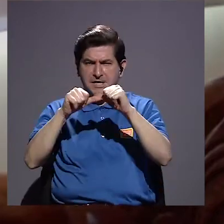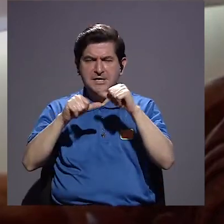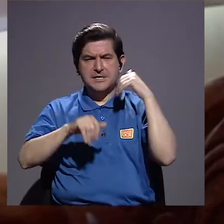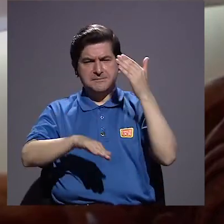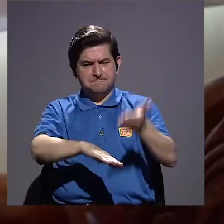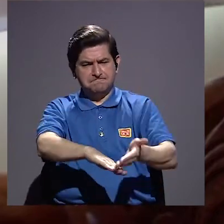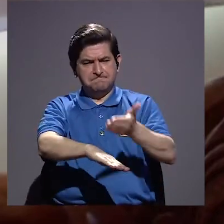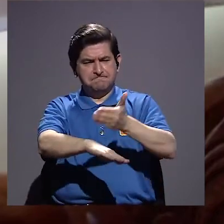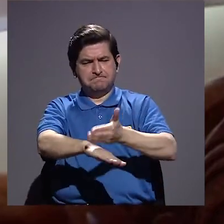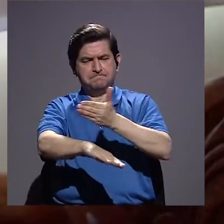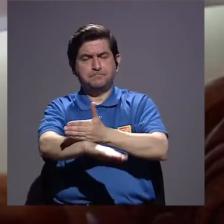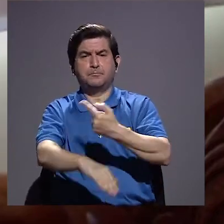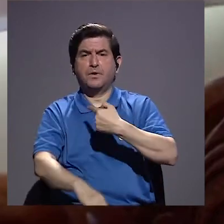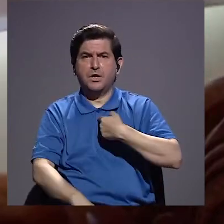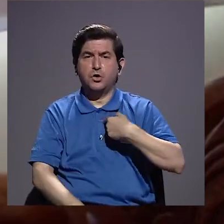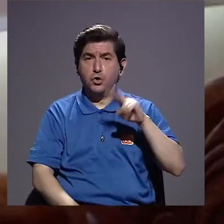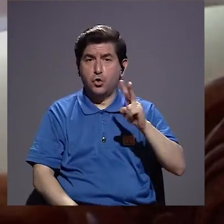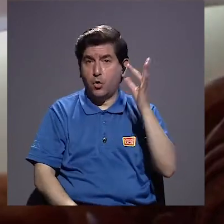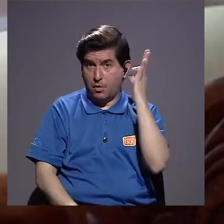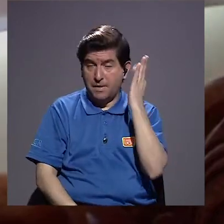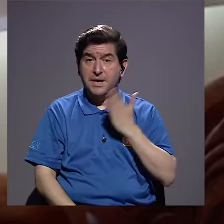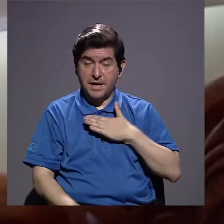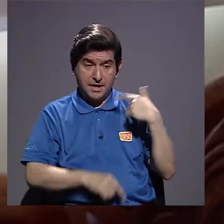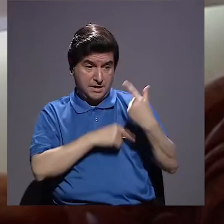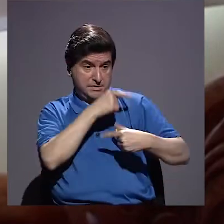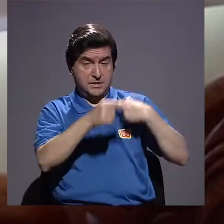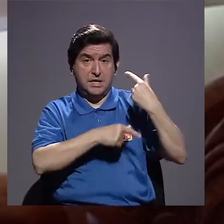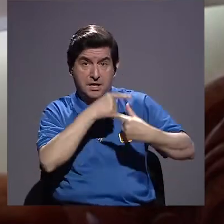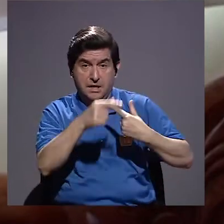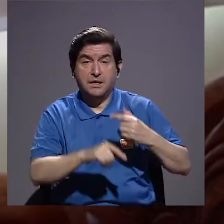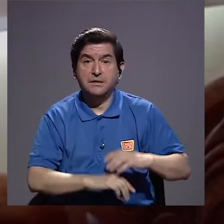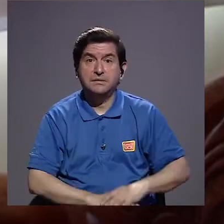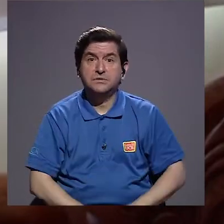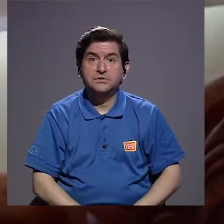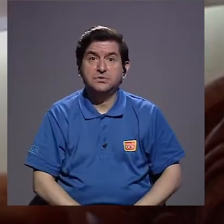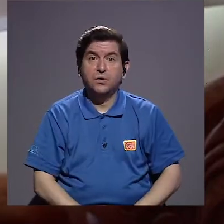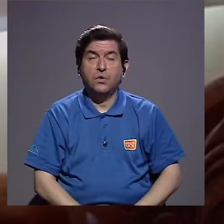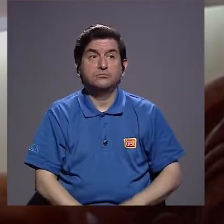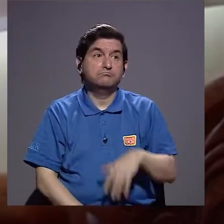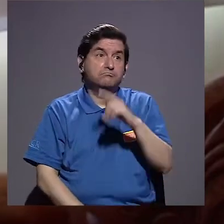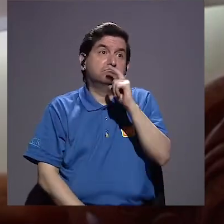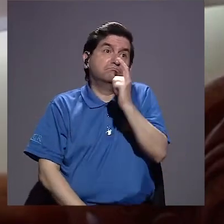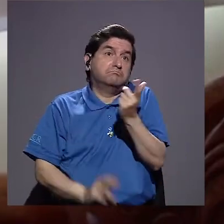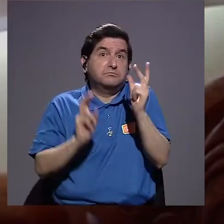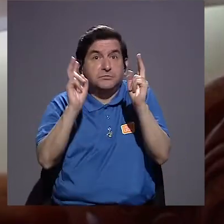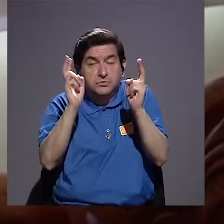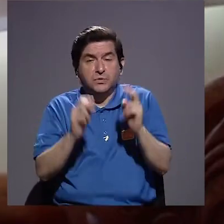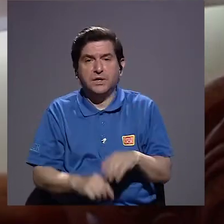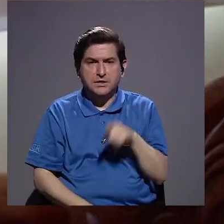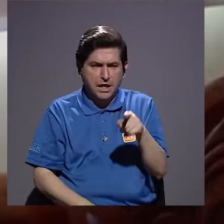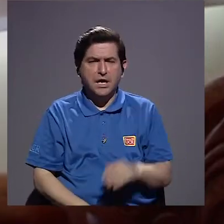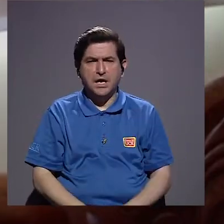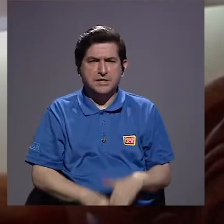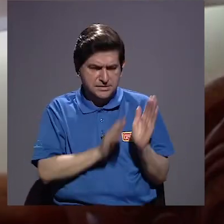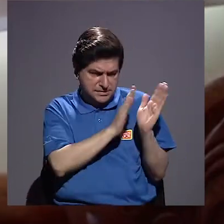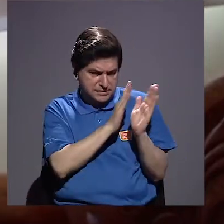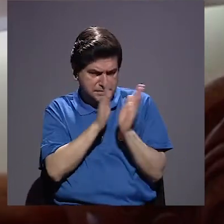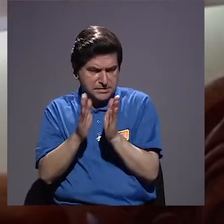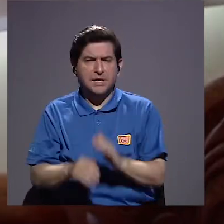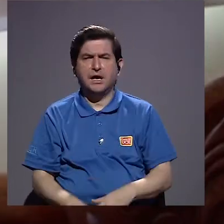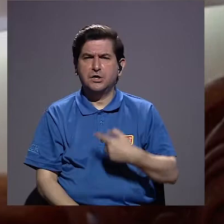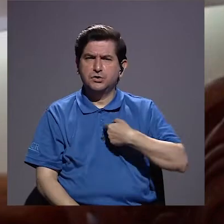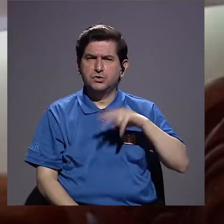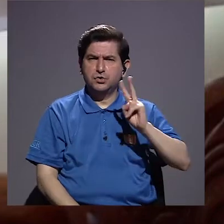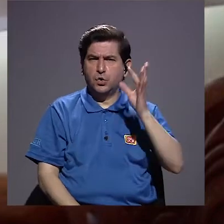seguir adelante. Yo tuve compañeras, mi generación tuvo la suerte de tener esa formación.